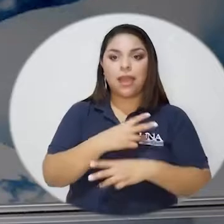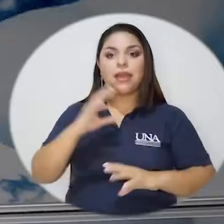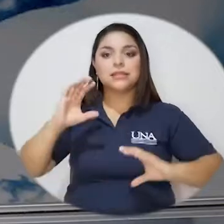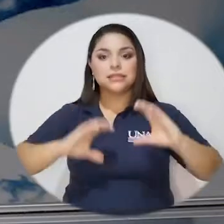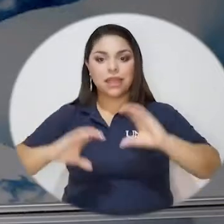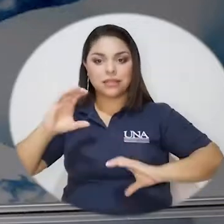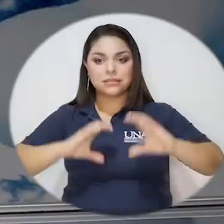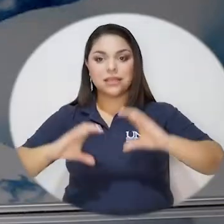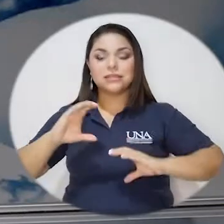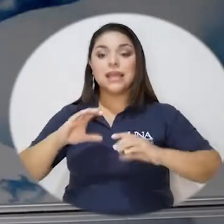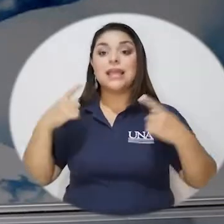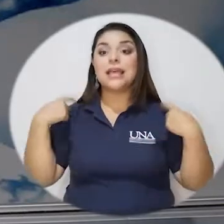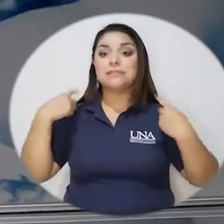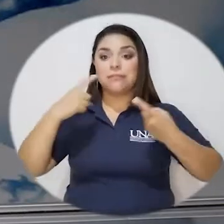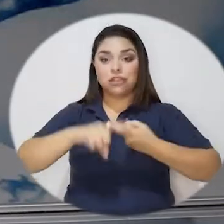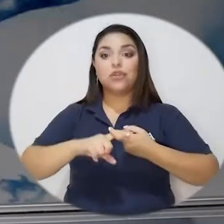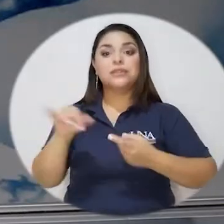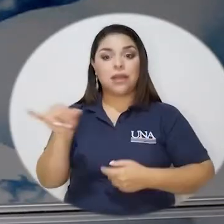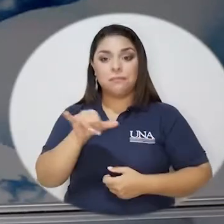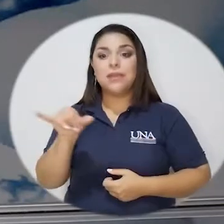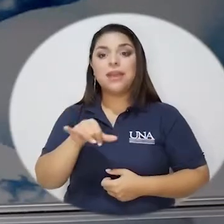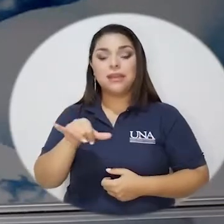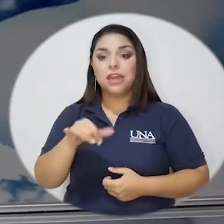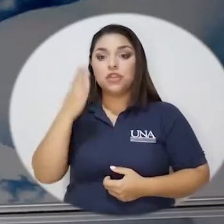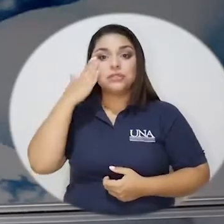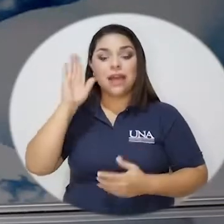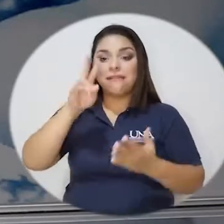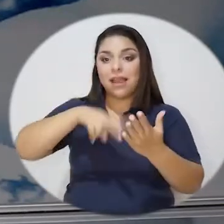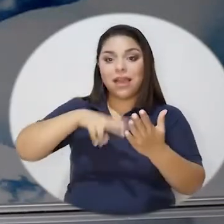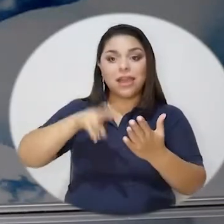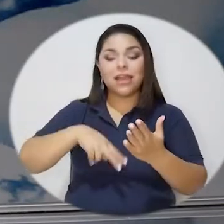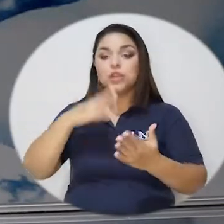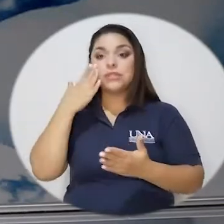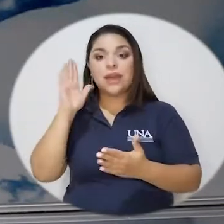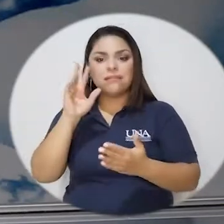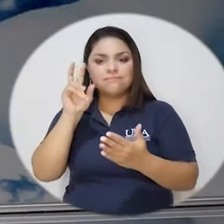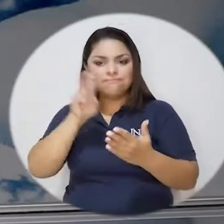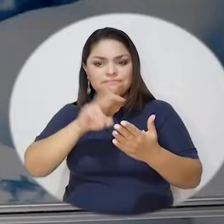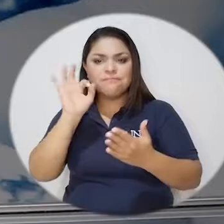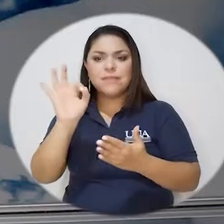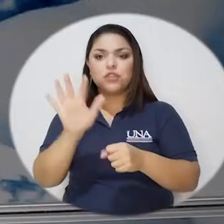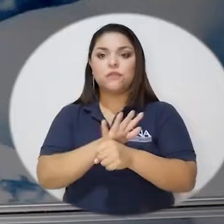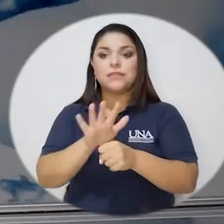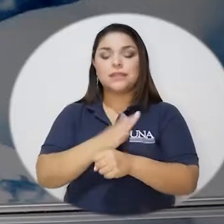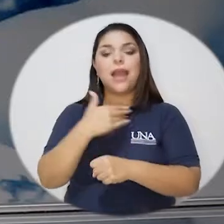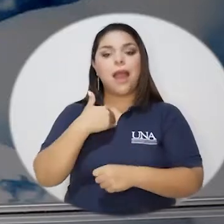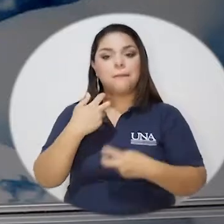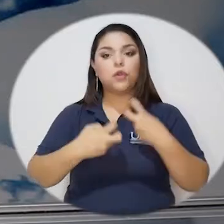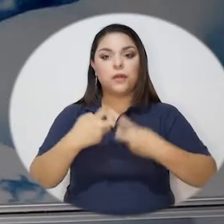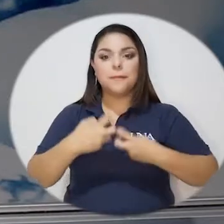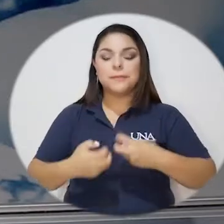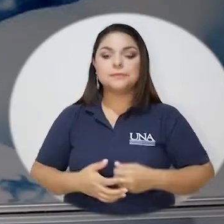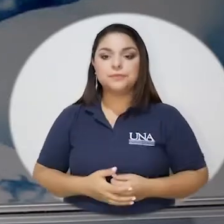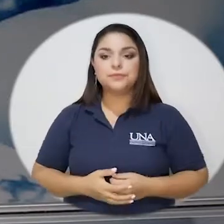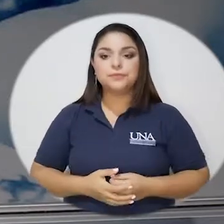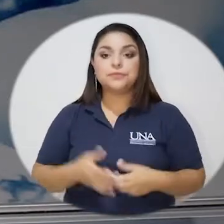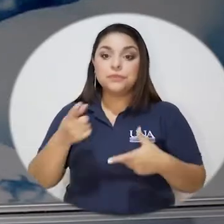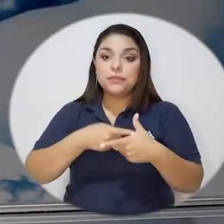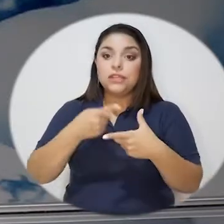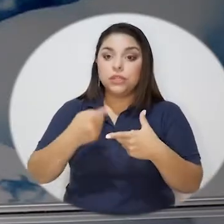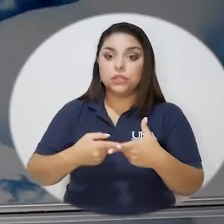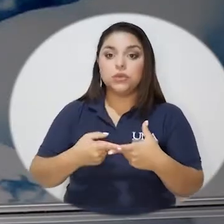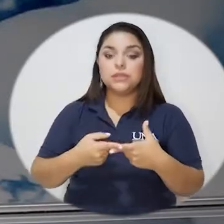ciencias y de español mismo, ¿verdad? O sea, que si no sabemos leer o si no leemos suficiente, tenemos problemas. Entonces, en